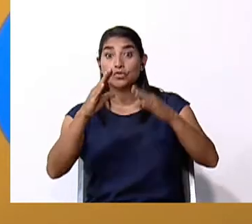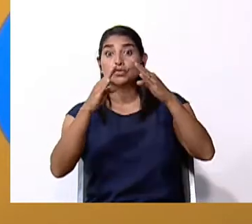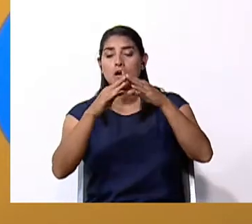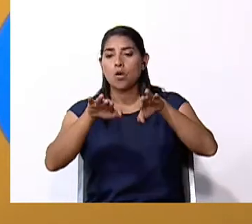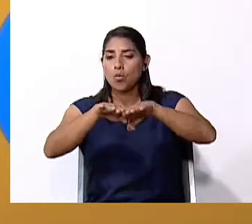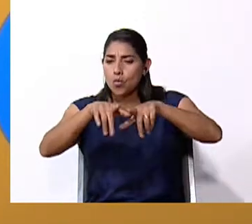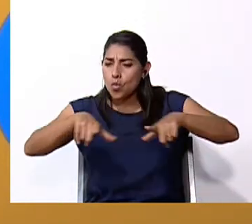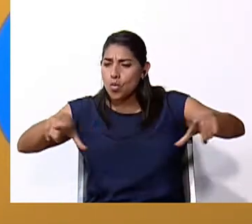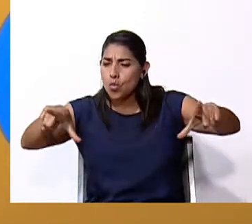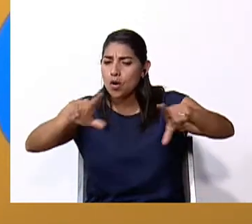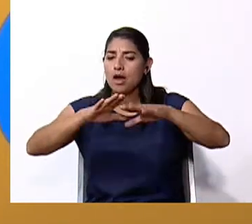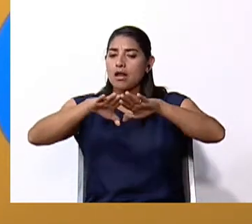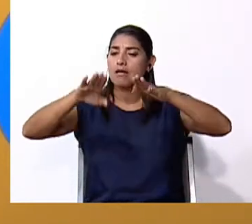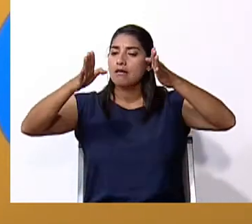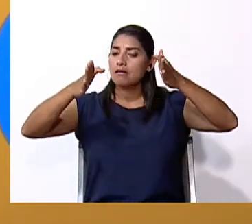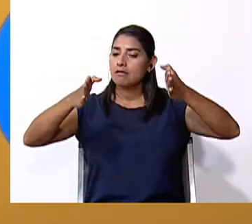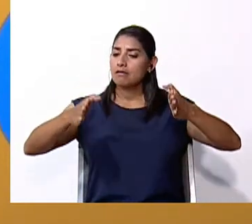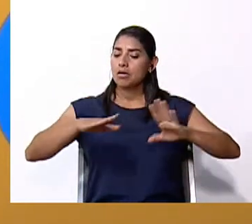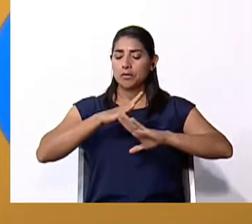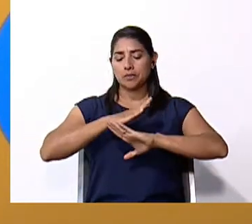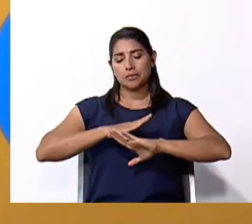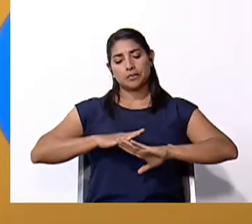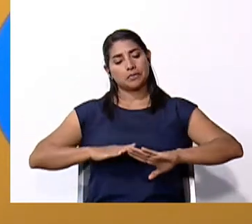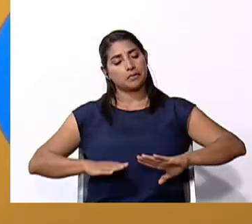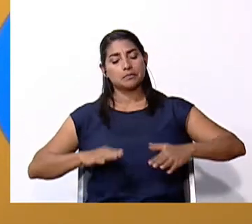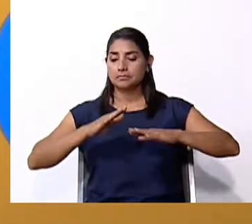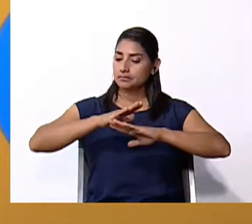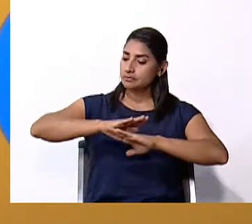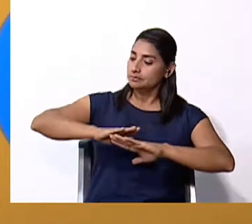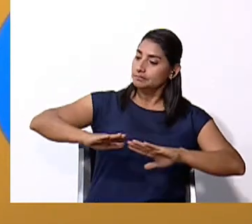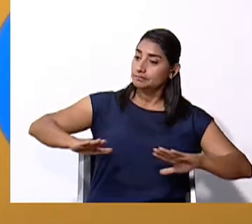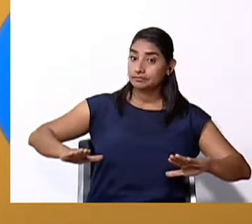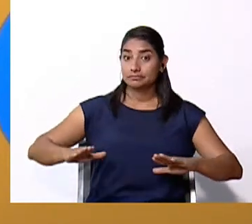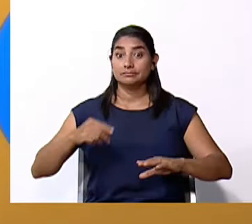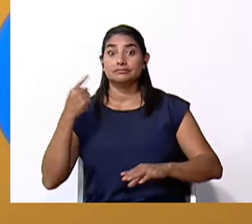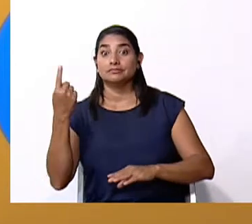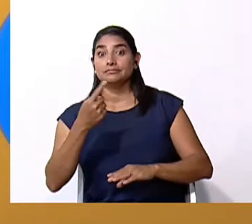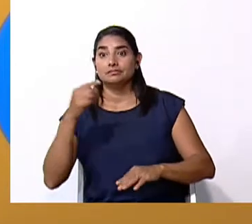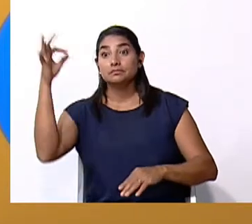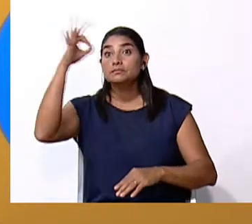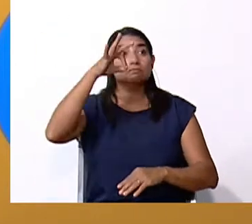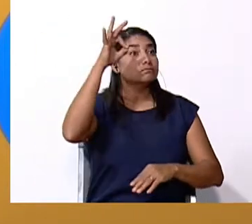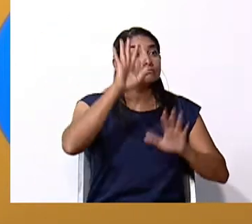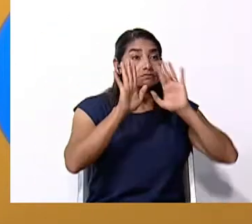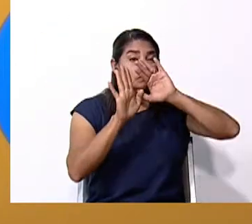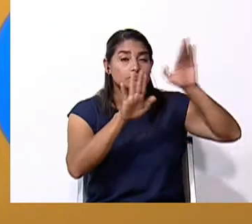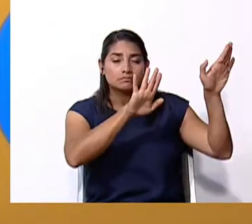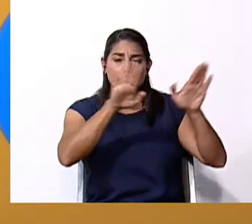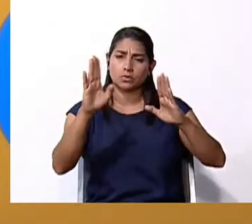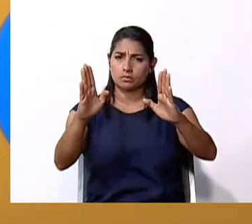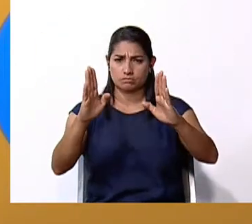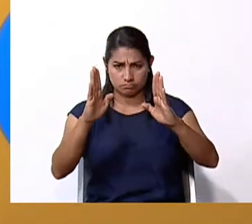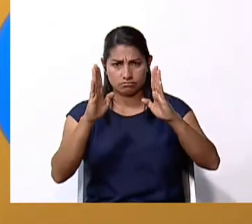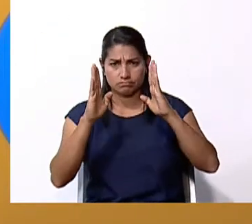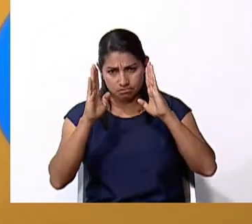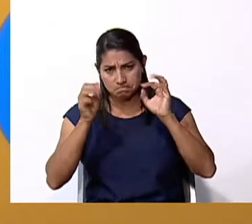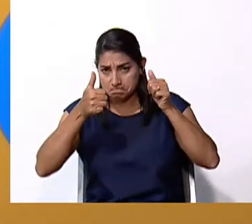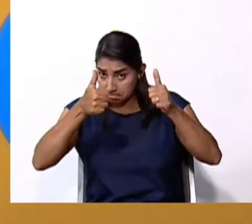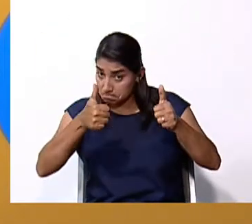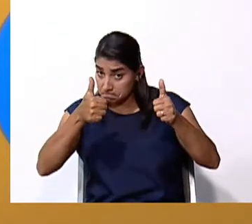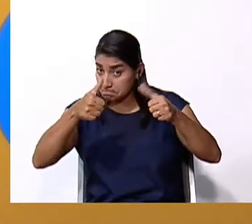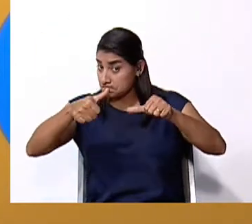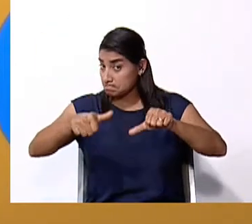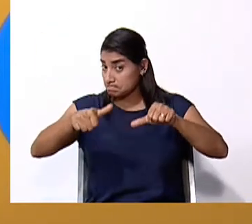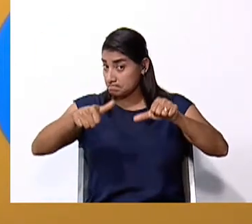lugar donde estar cómodos, tranquilos y sin distractores. ¿De acuerdo?